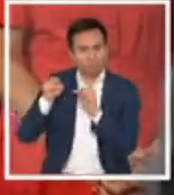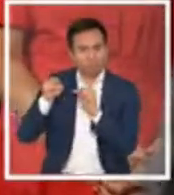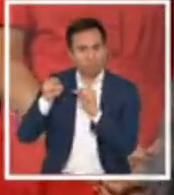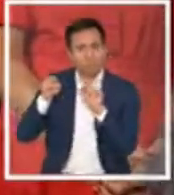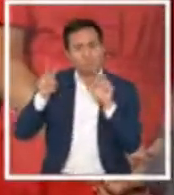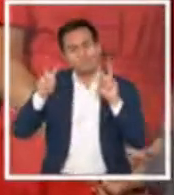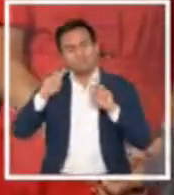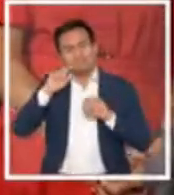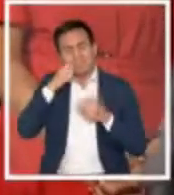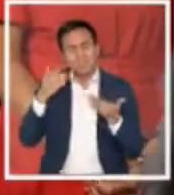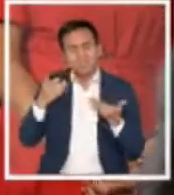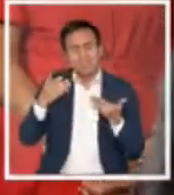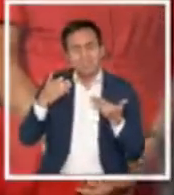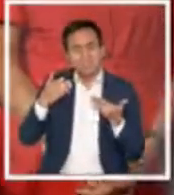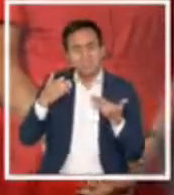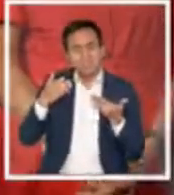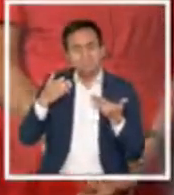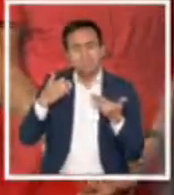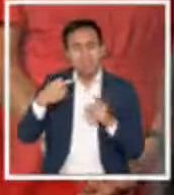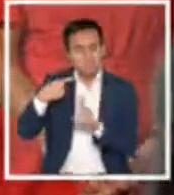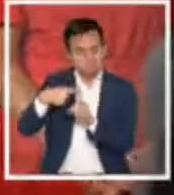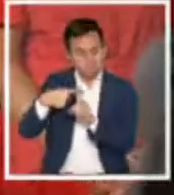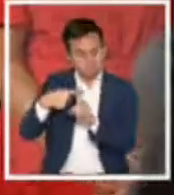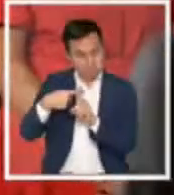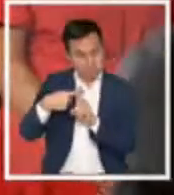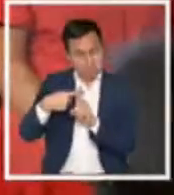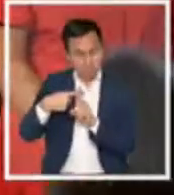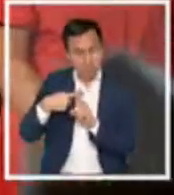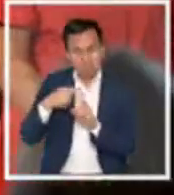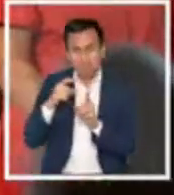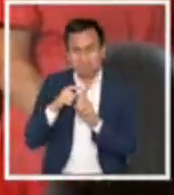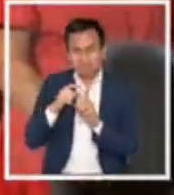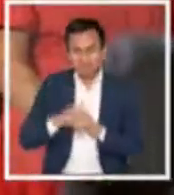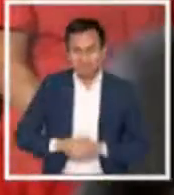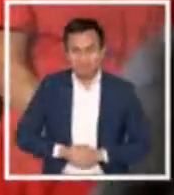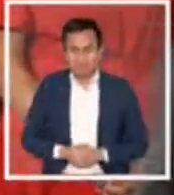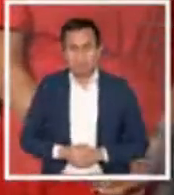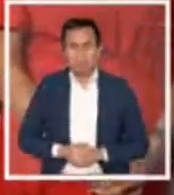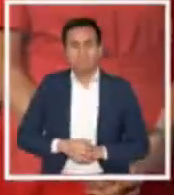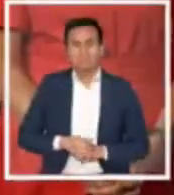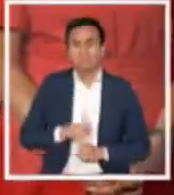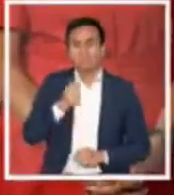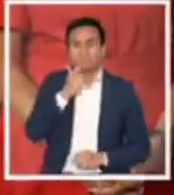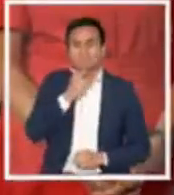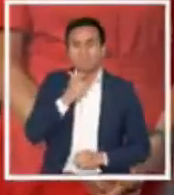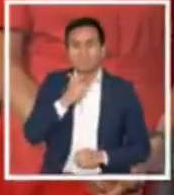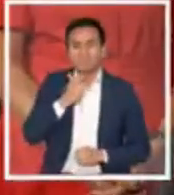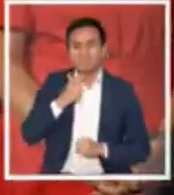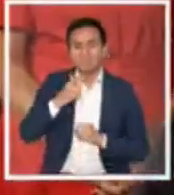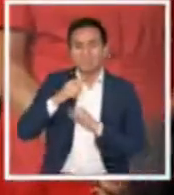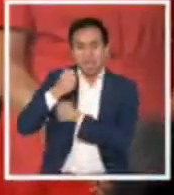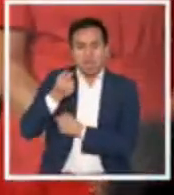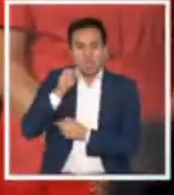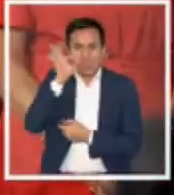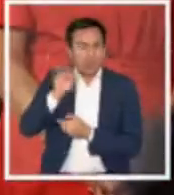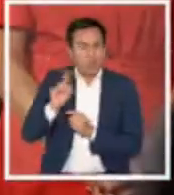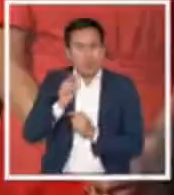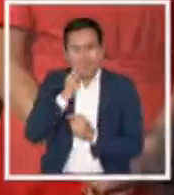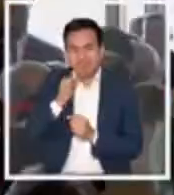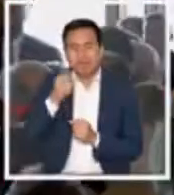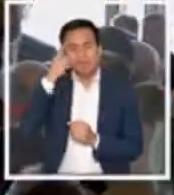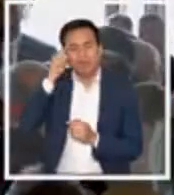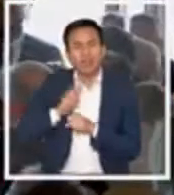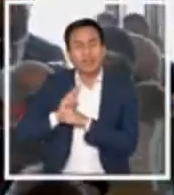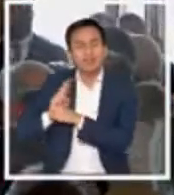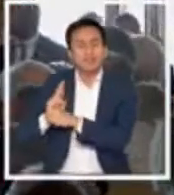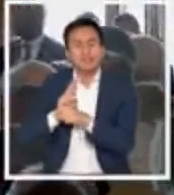en el sentido positivo de la palabra, claro, no necesariamente de Lucas, pero